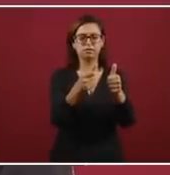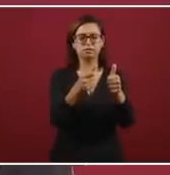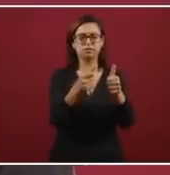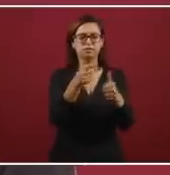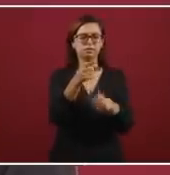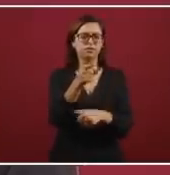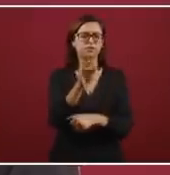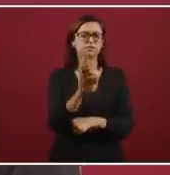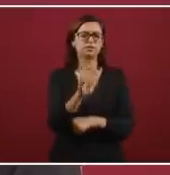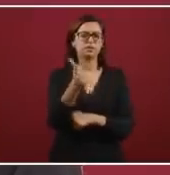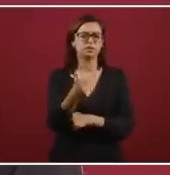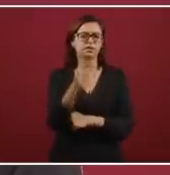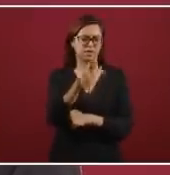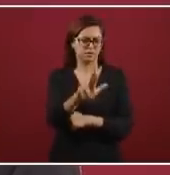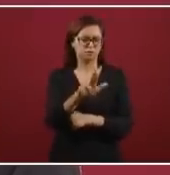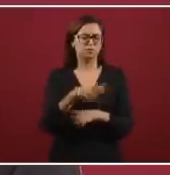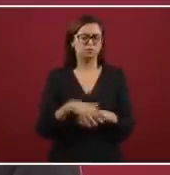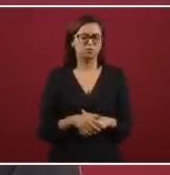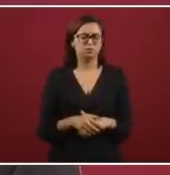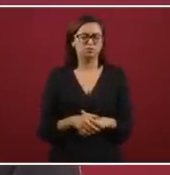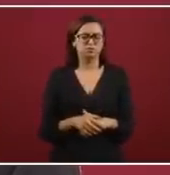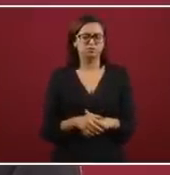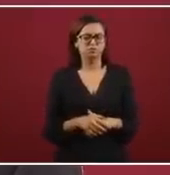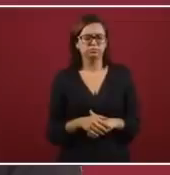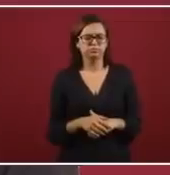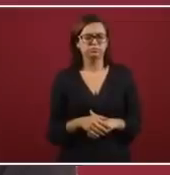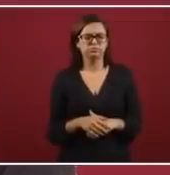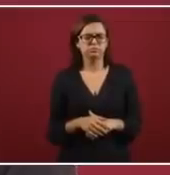la Fiscalía General. O sea,